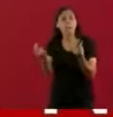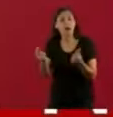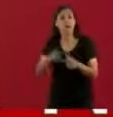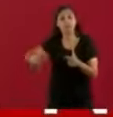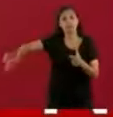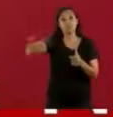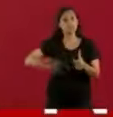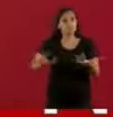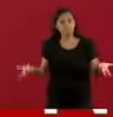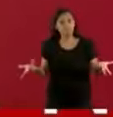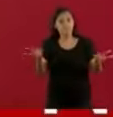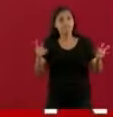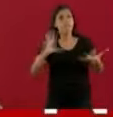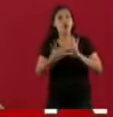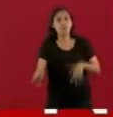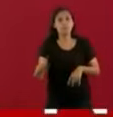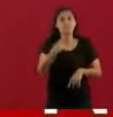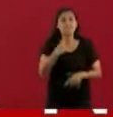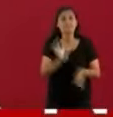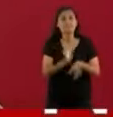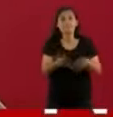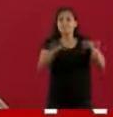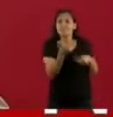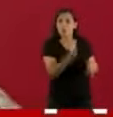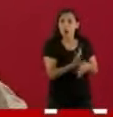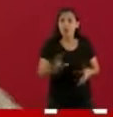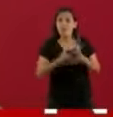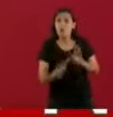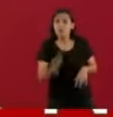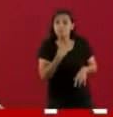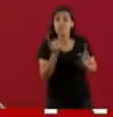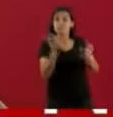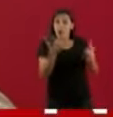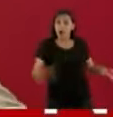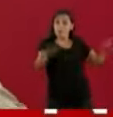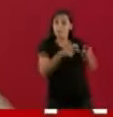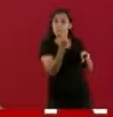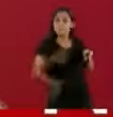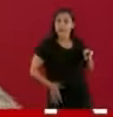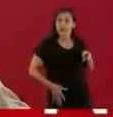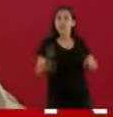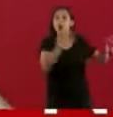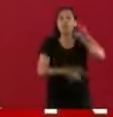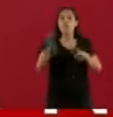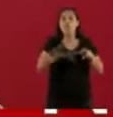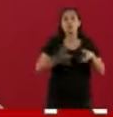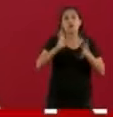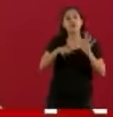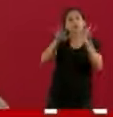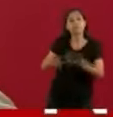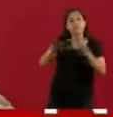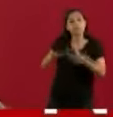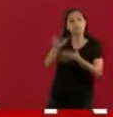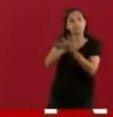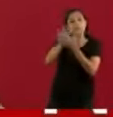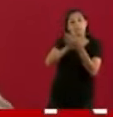tener dinero, que lo utilizan además como mecanismo de extorsión hacia las